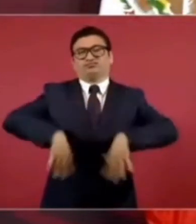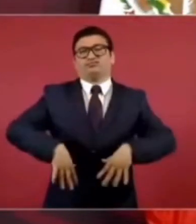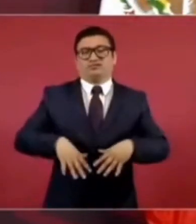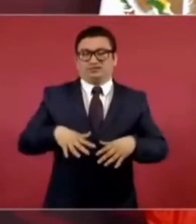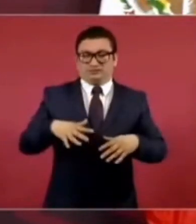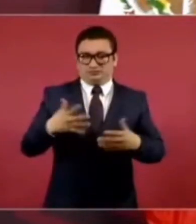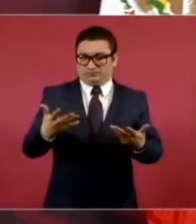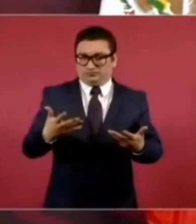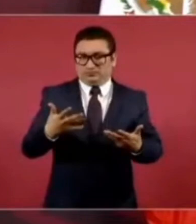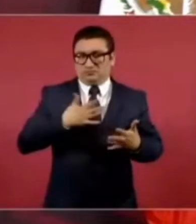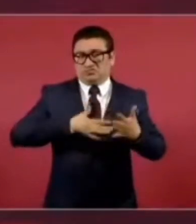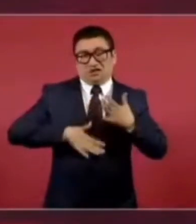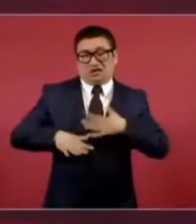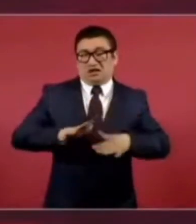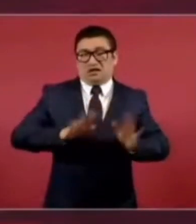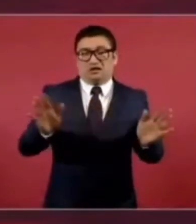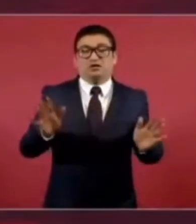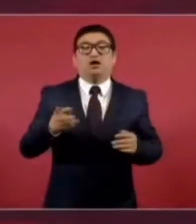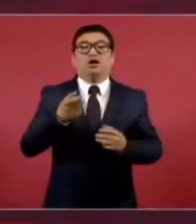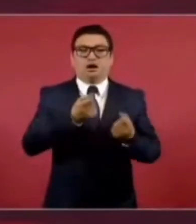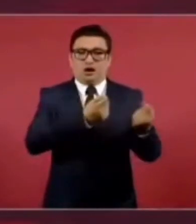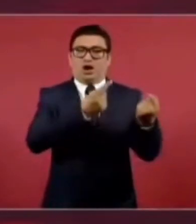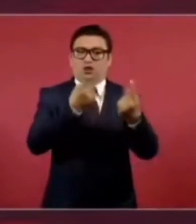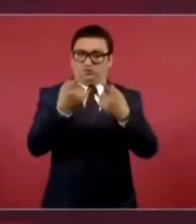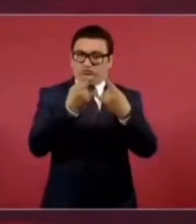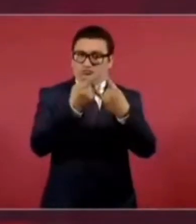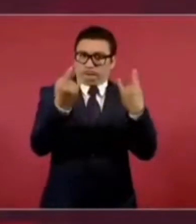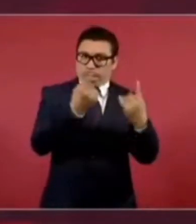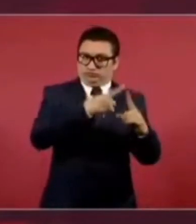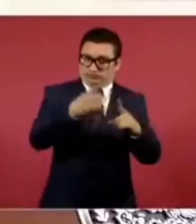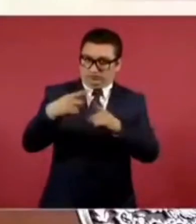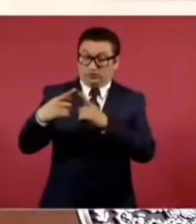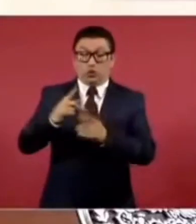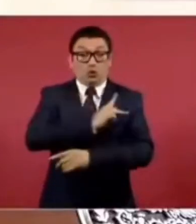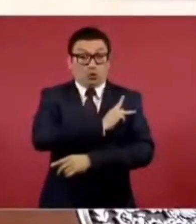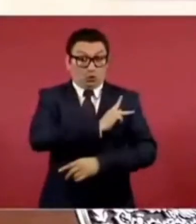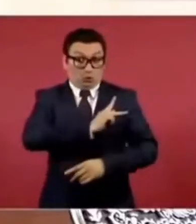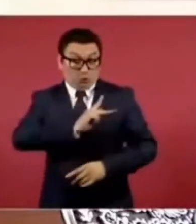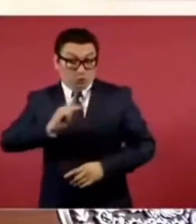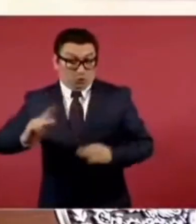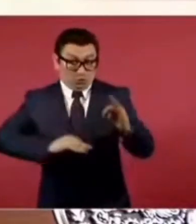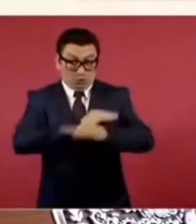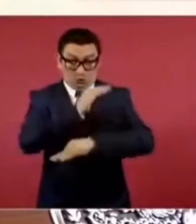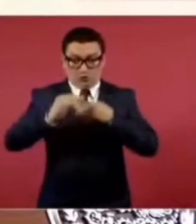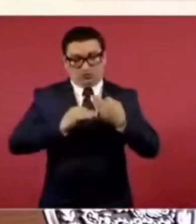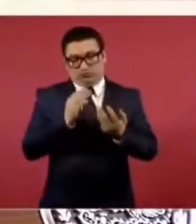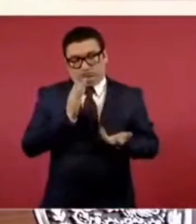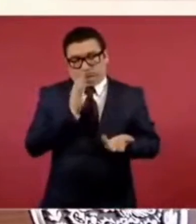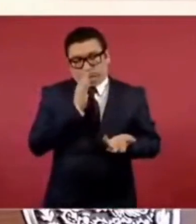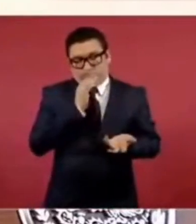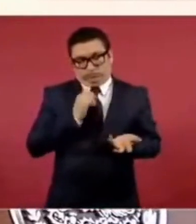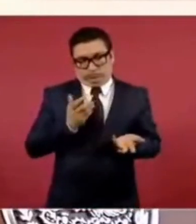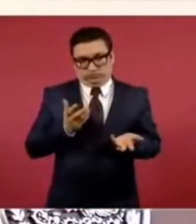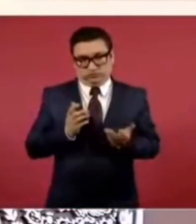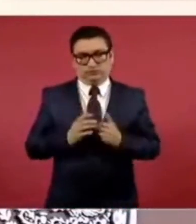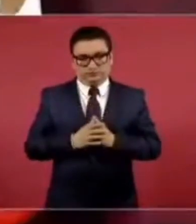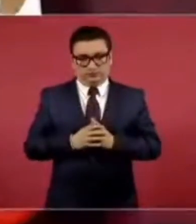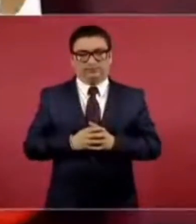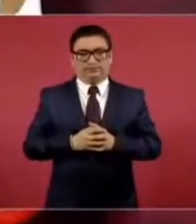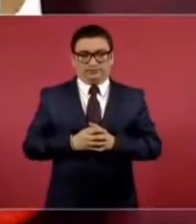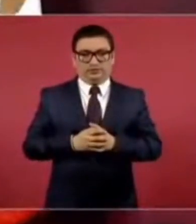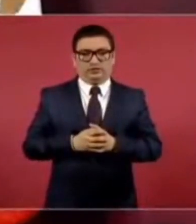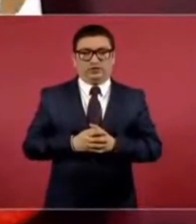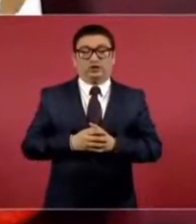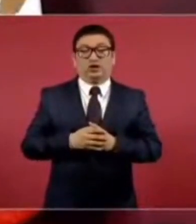Y hay otros casos, también por eso no se tiene que ser maniqueo, porque esto no